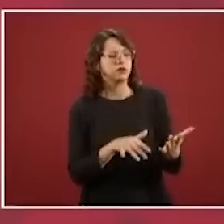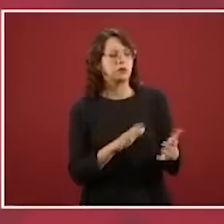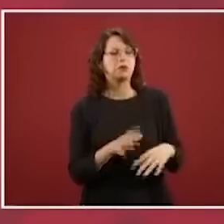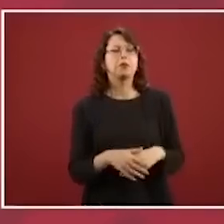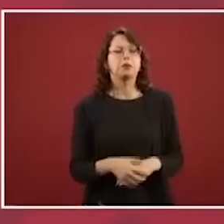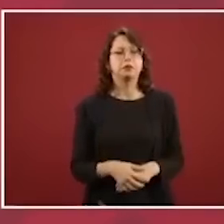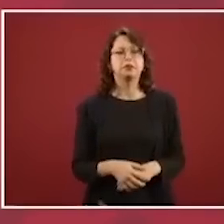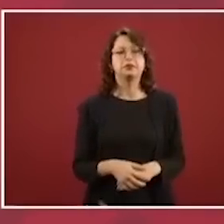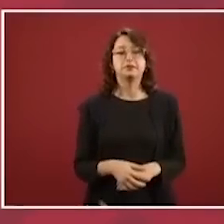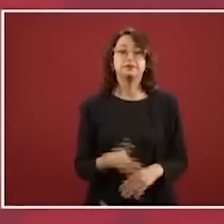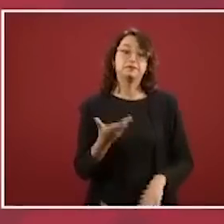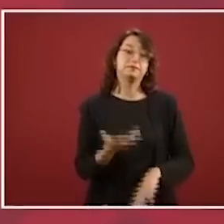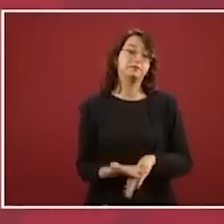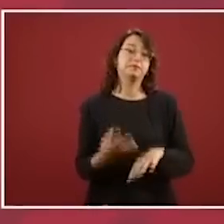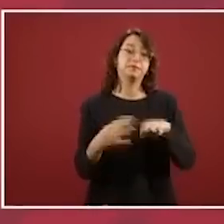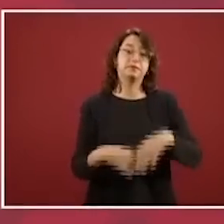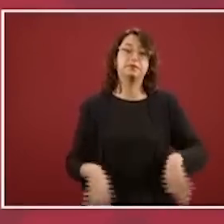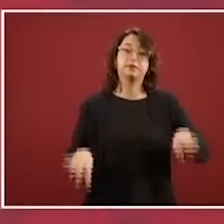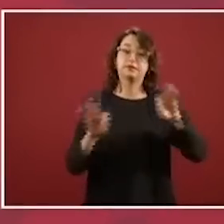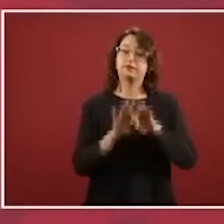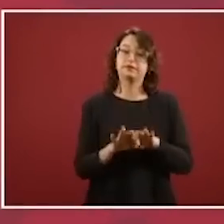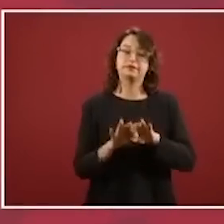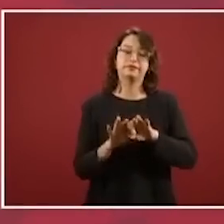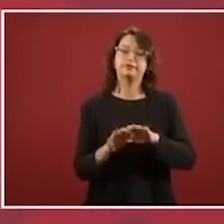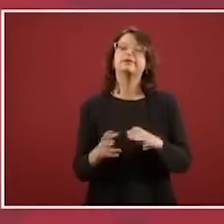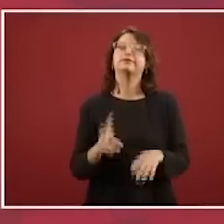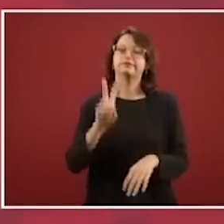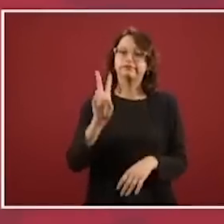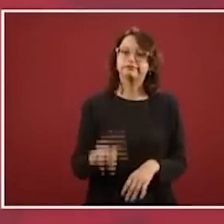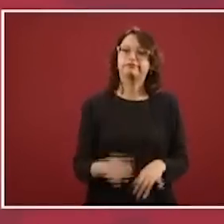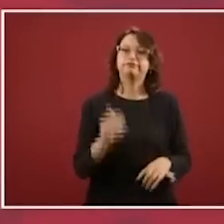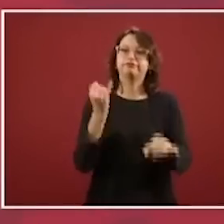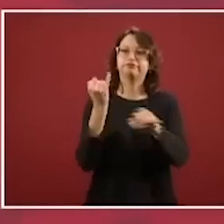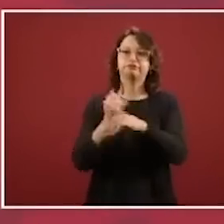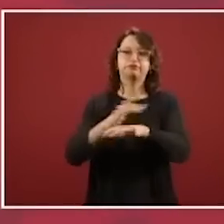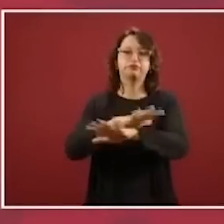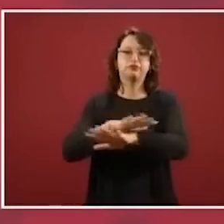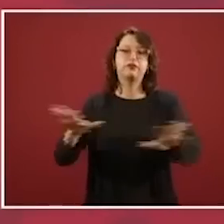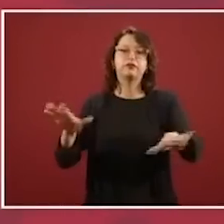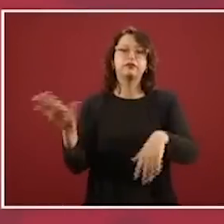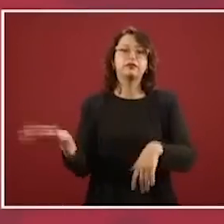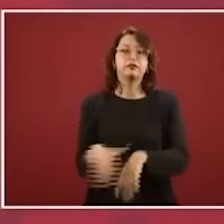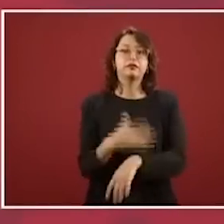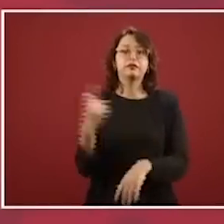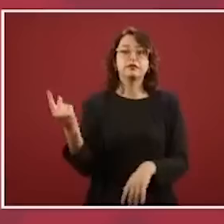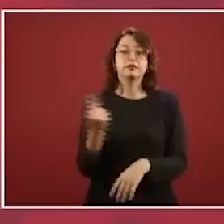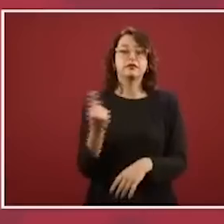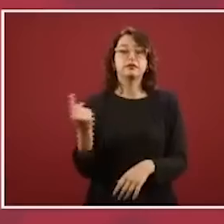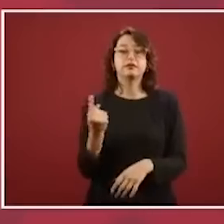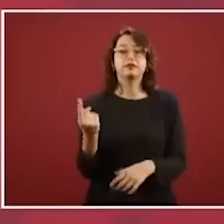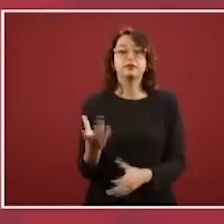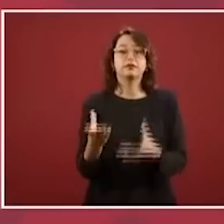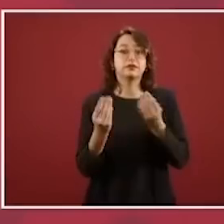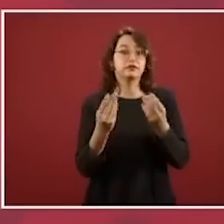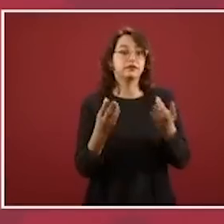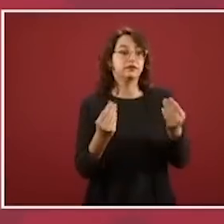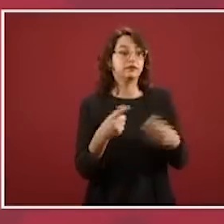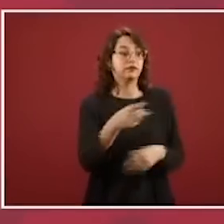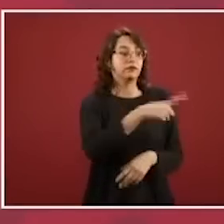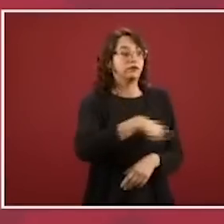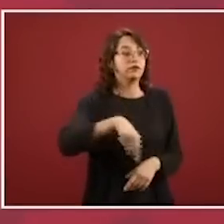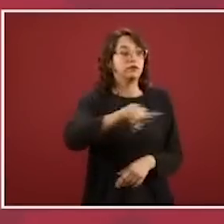importante informar, porque pues hay muchos que están ahora